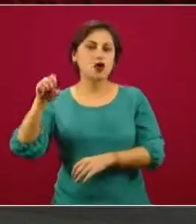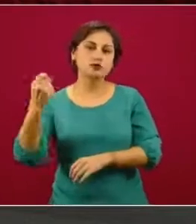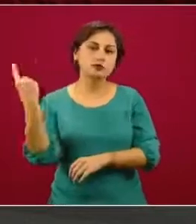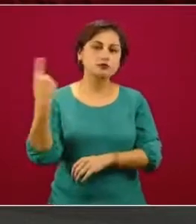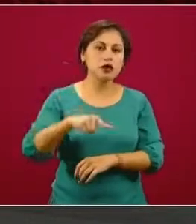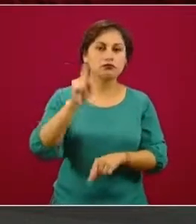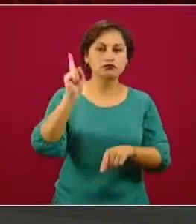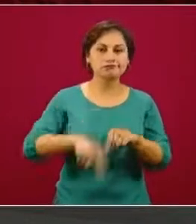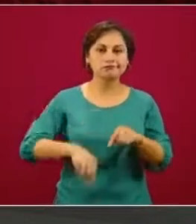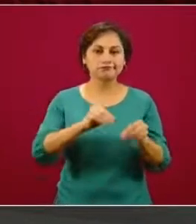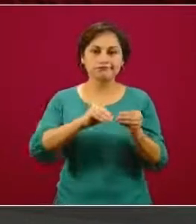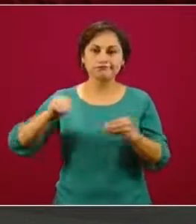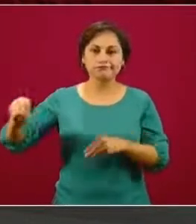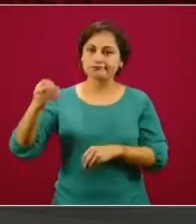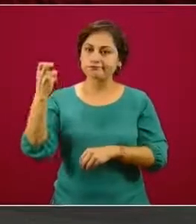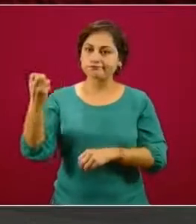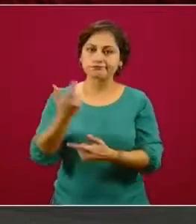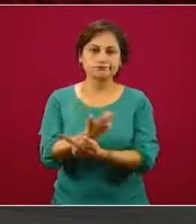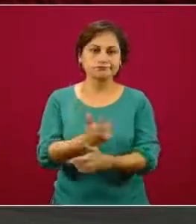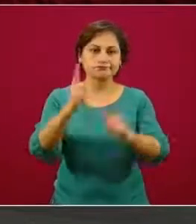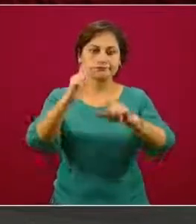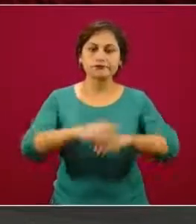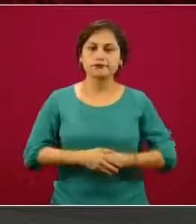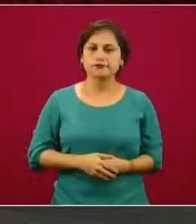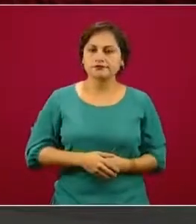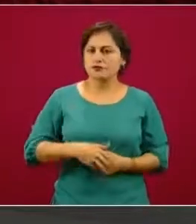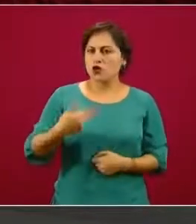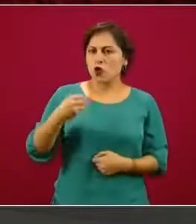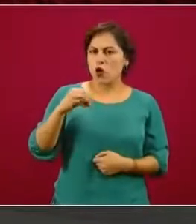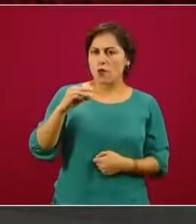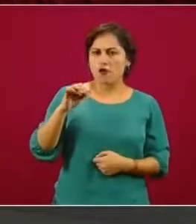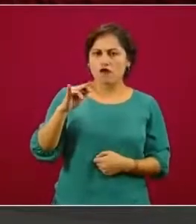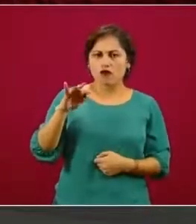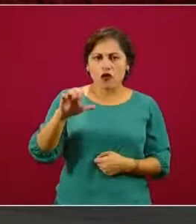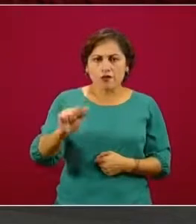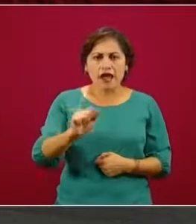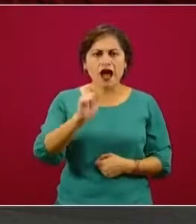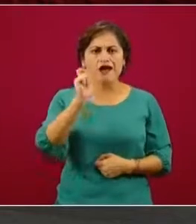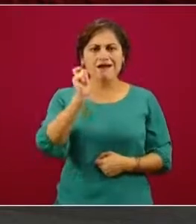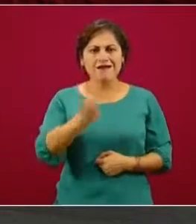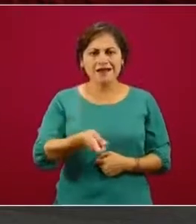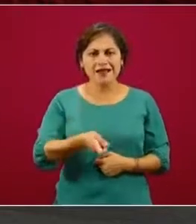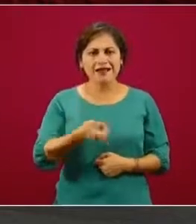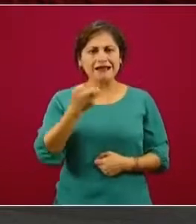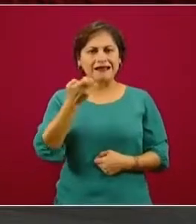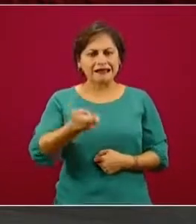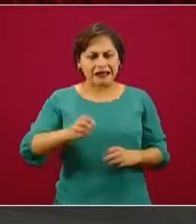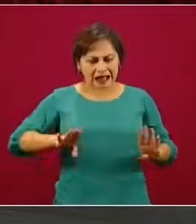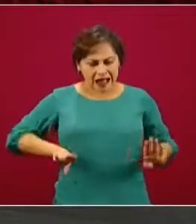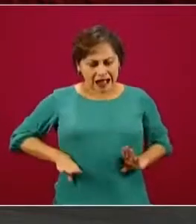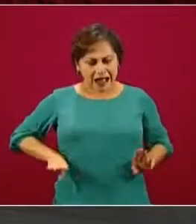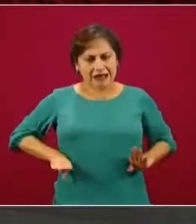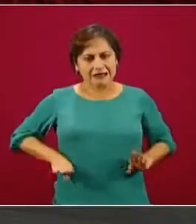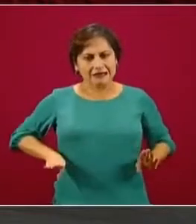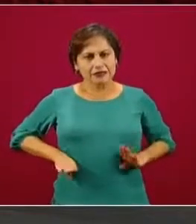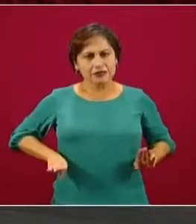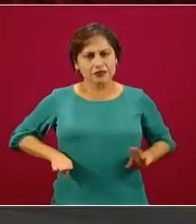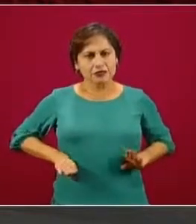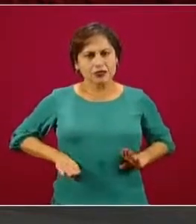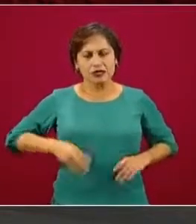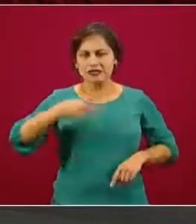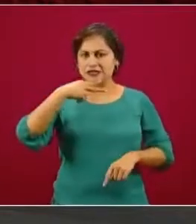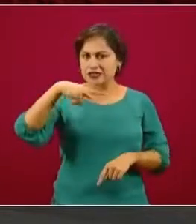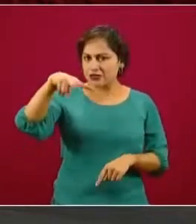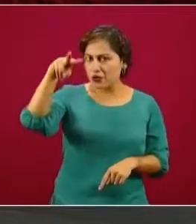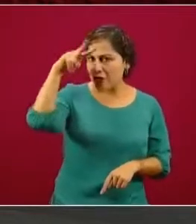Son actitudes basadas en el miedo, basadas en la ignorancia, basadas en el desconocimiento,